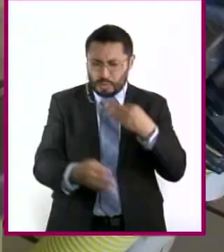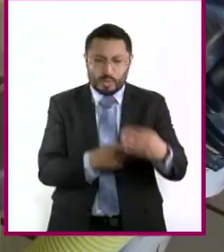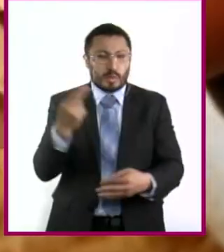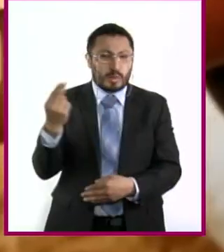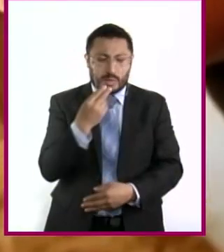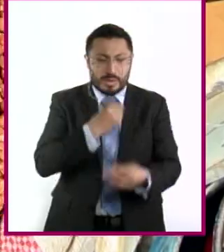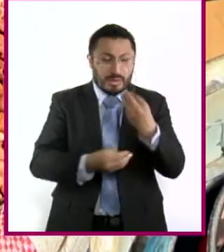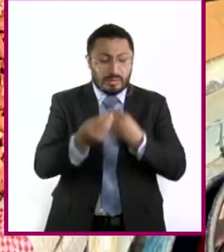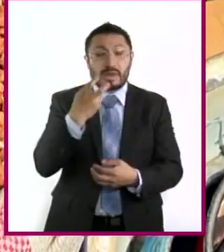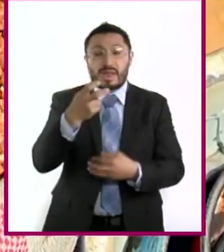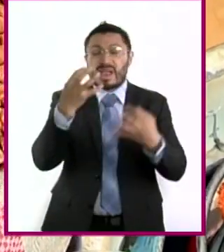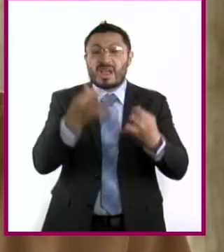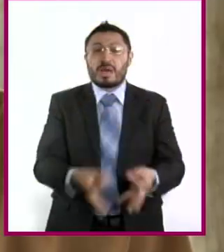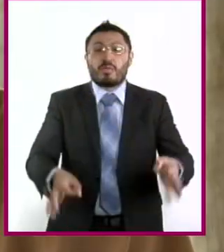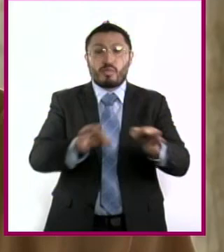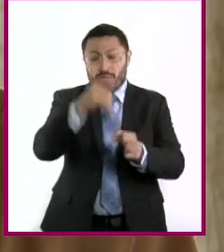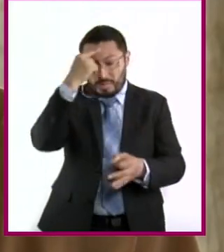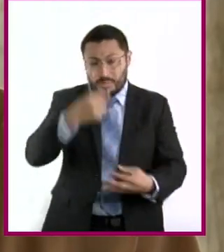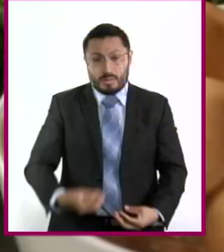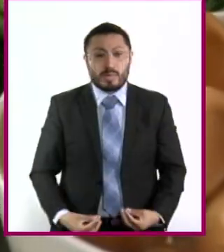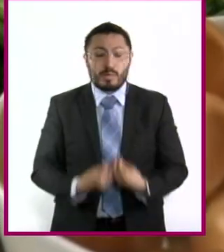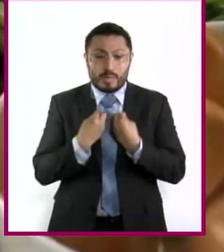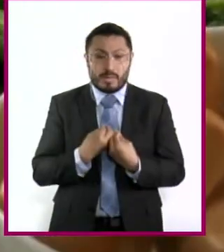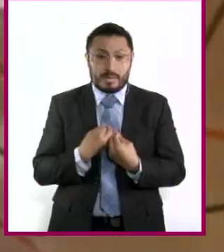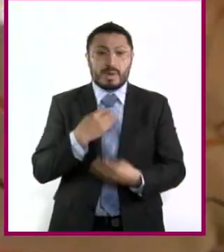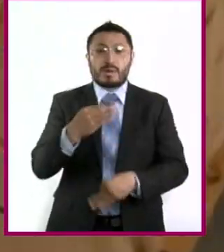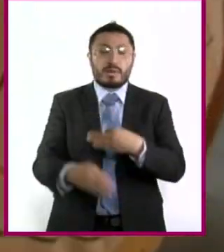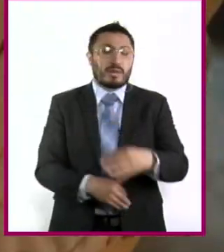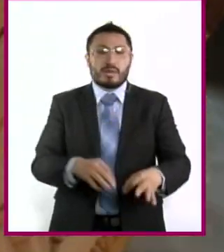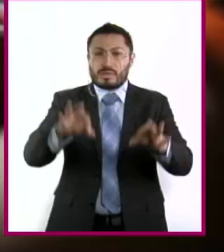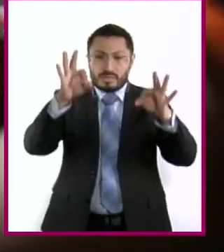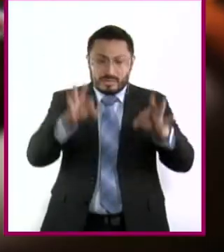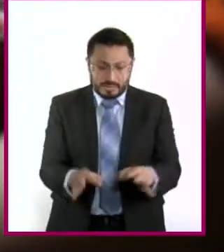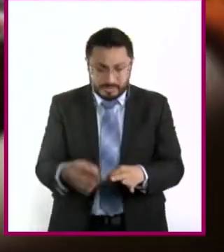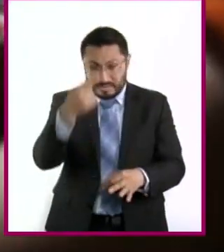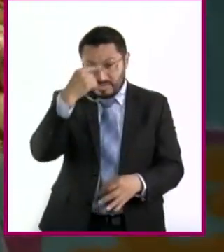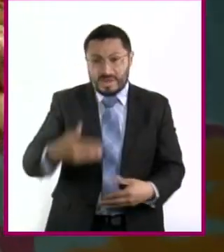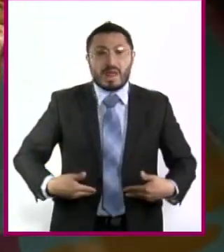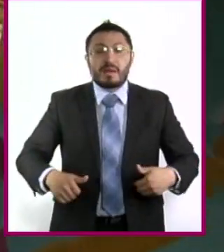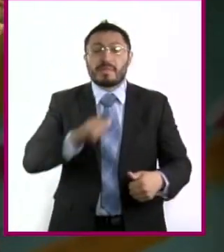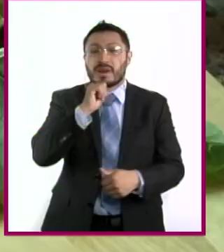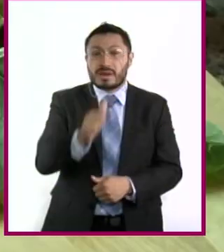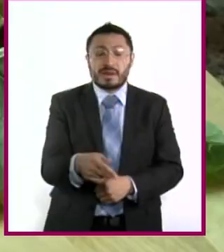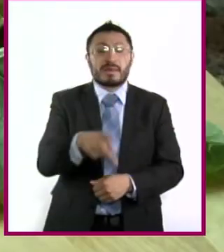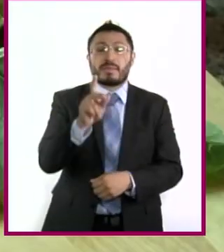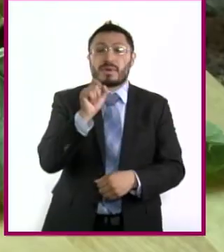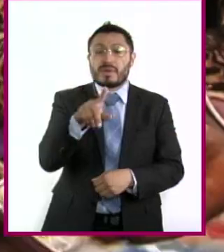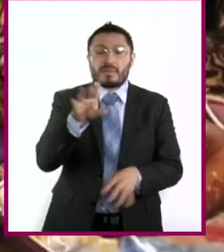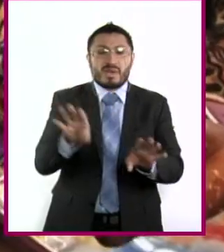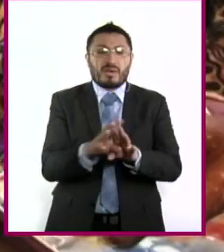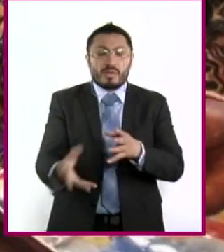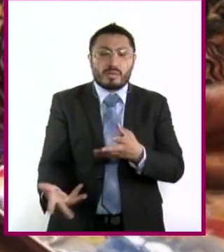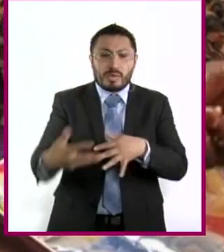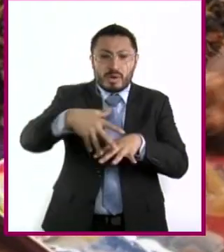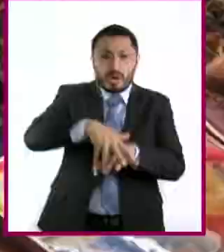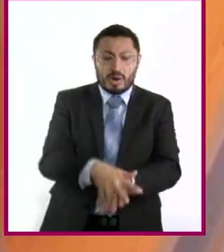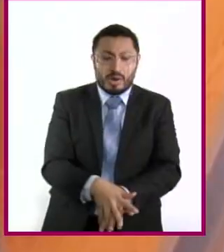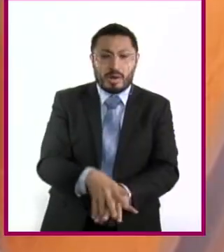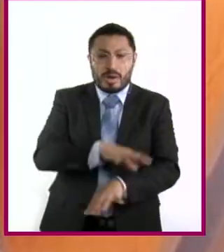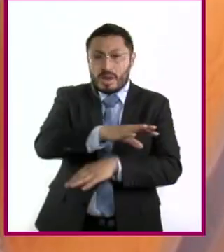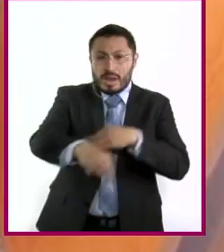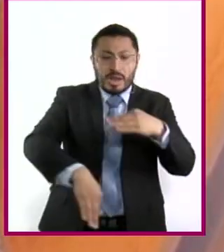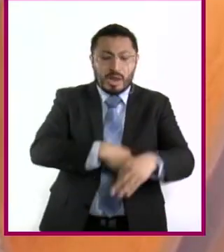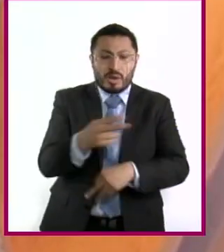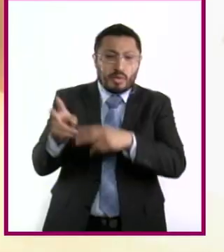alimentos son fundamentales para la vida. No solo suficiente comida para no pasar hambre, sino también la mezcla adecuada para conseguir todos